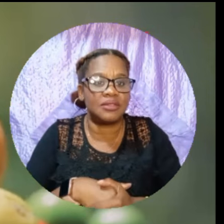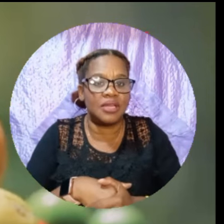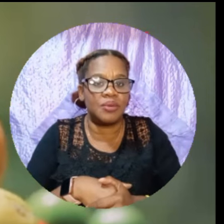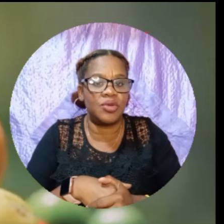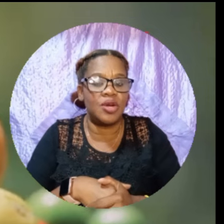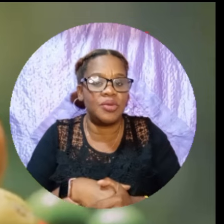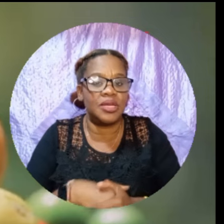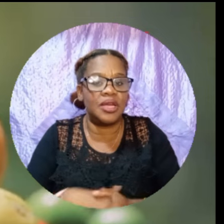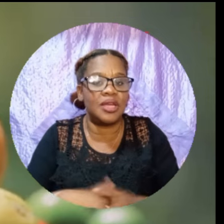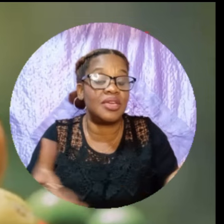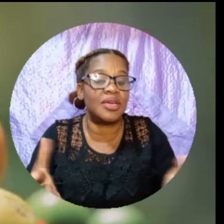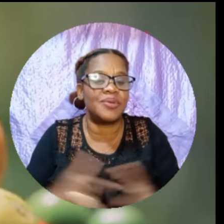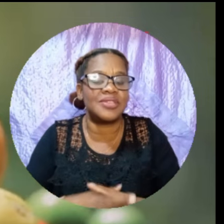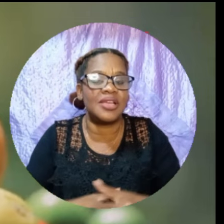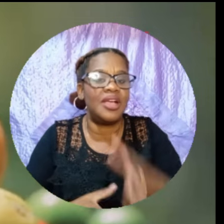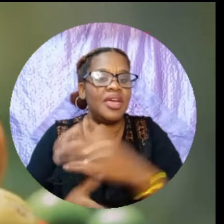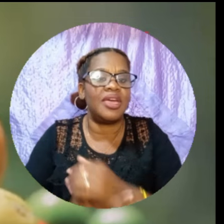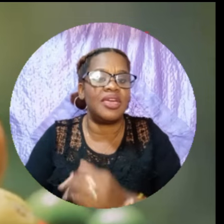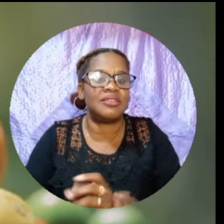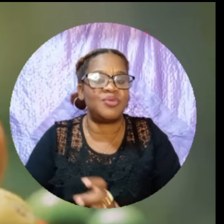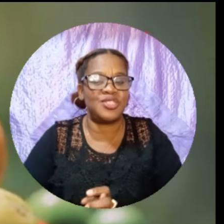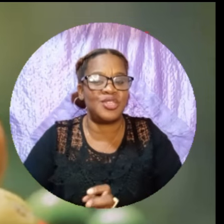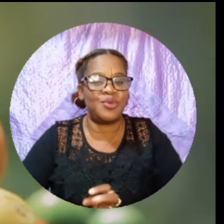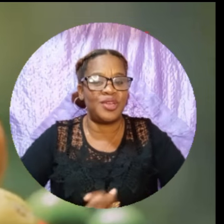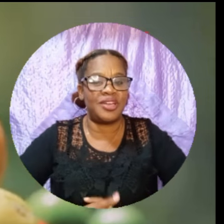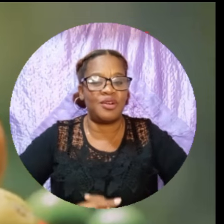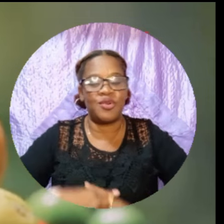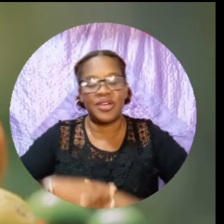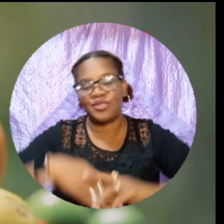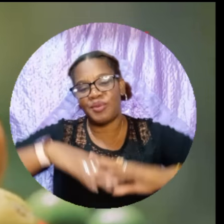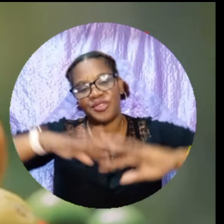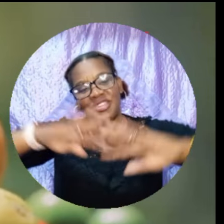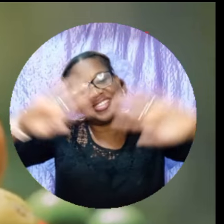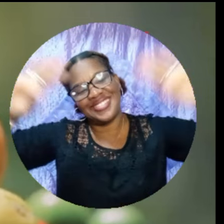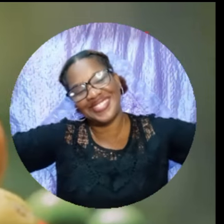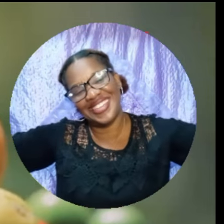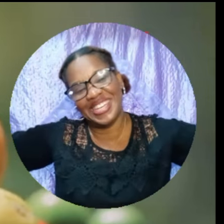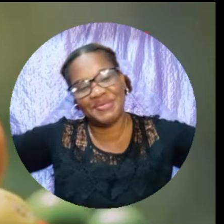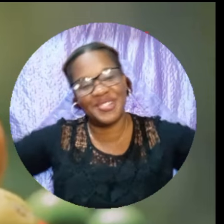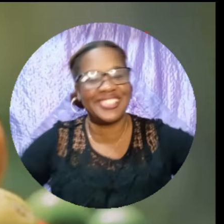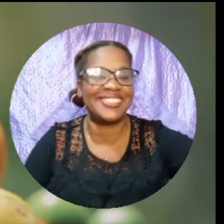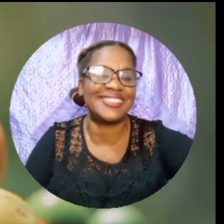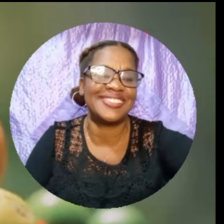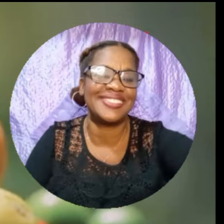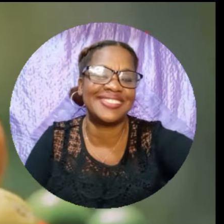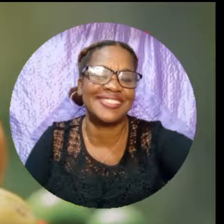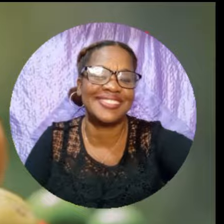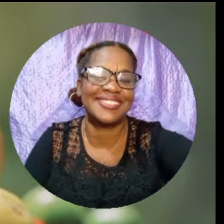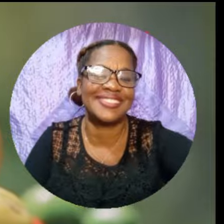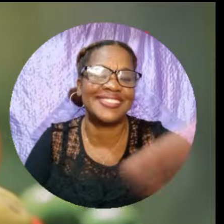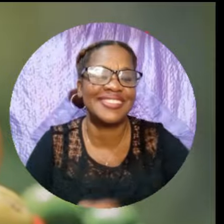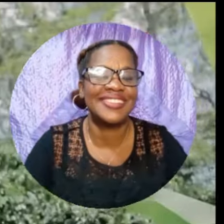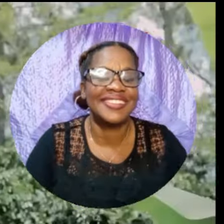grande la República Dominicana, y en especial este municipio de Jarabacoa, que tiene unas montañas hermosas.